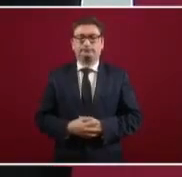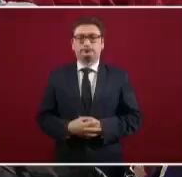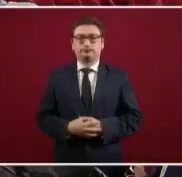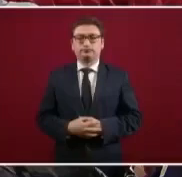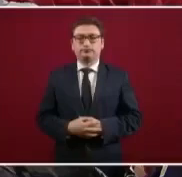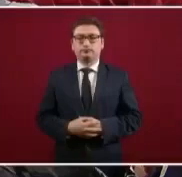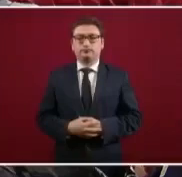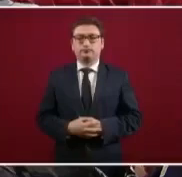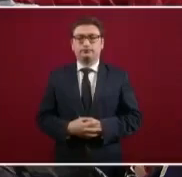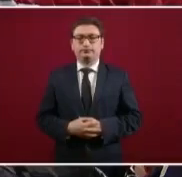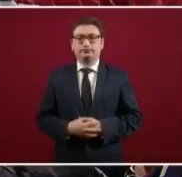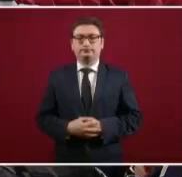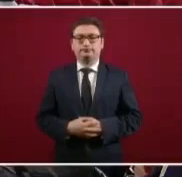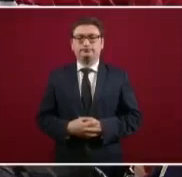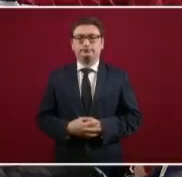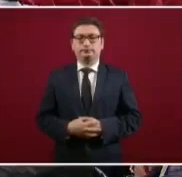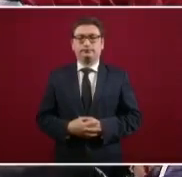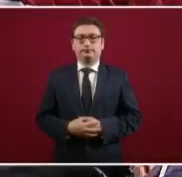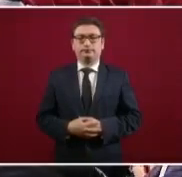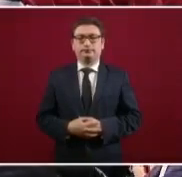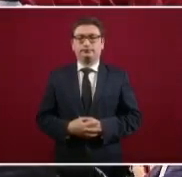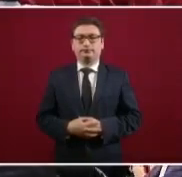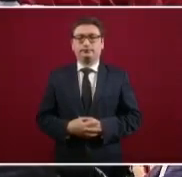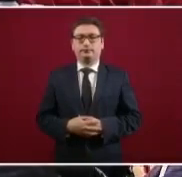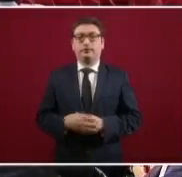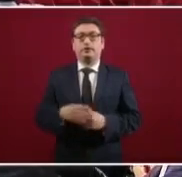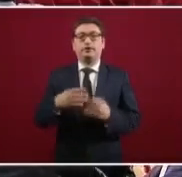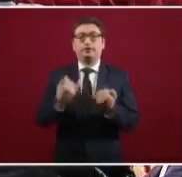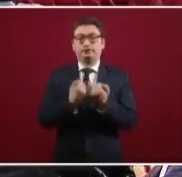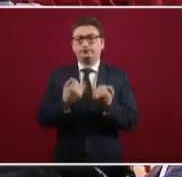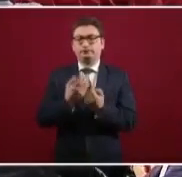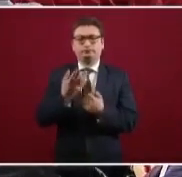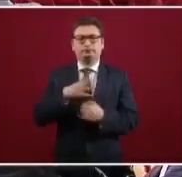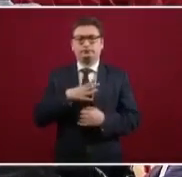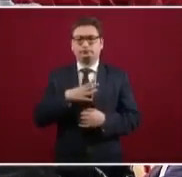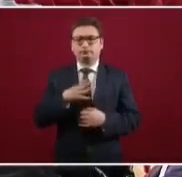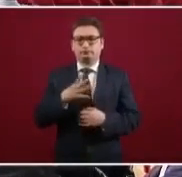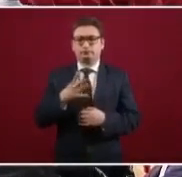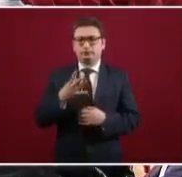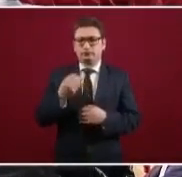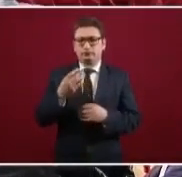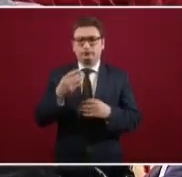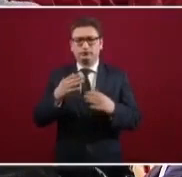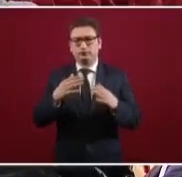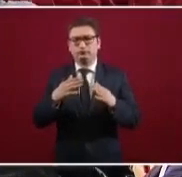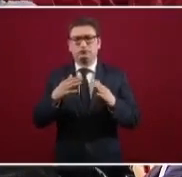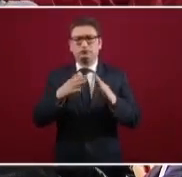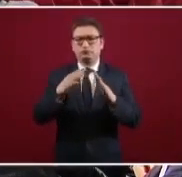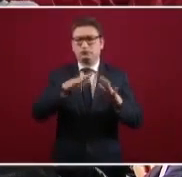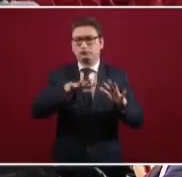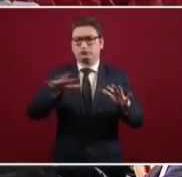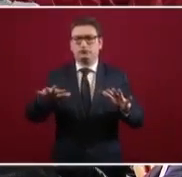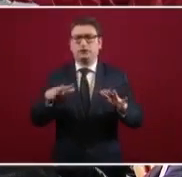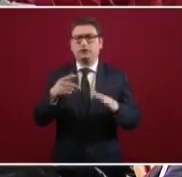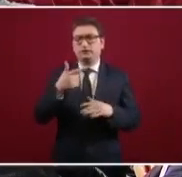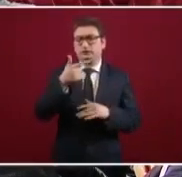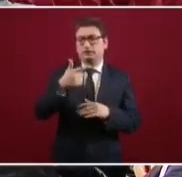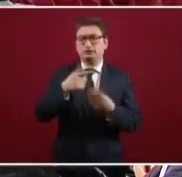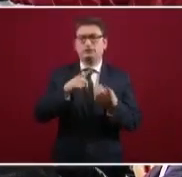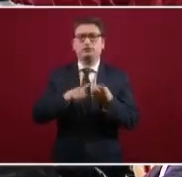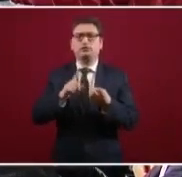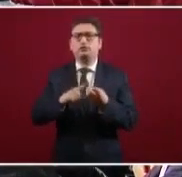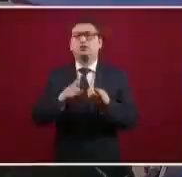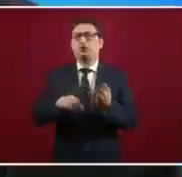también tenemos nueve bienes inmuebles de los cuales esos bienes inmuebles siete están ubicados